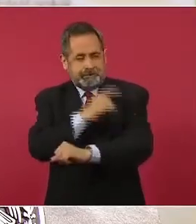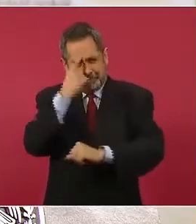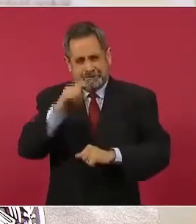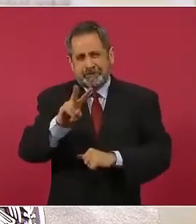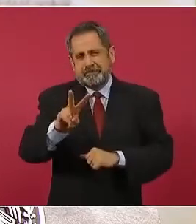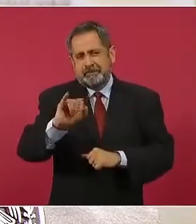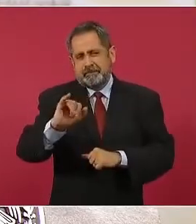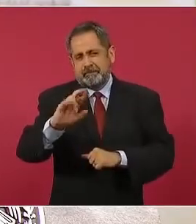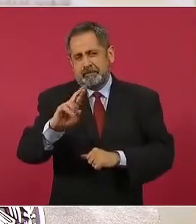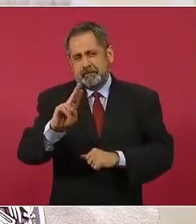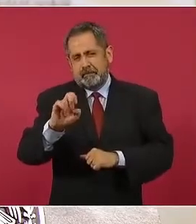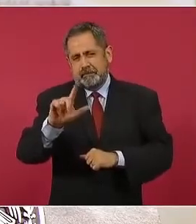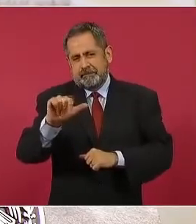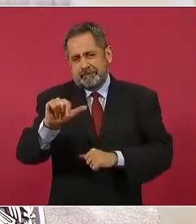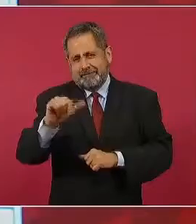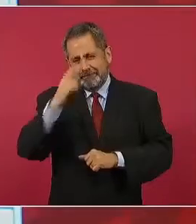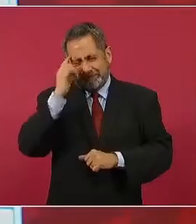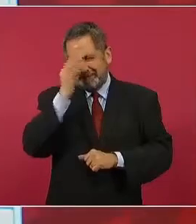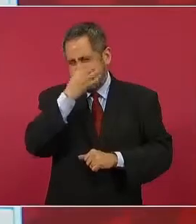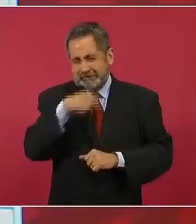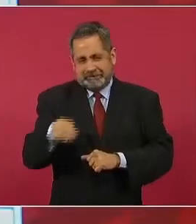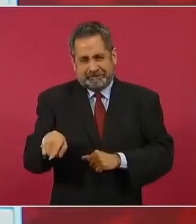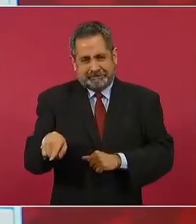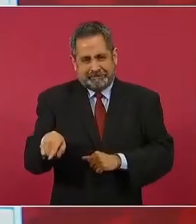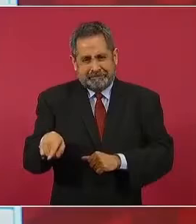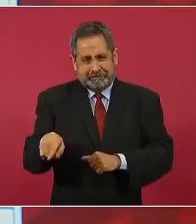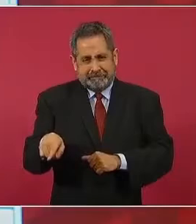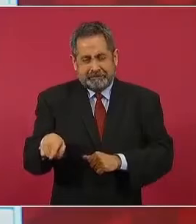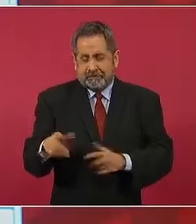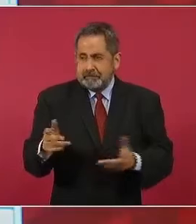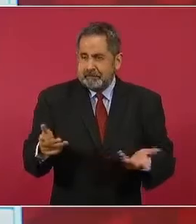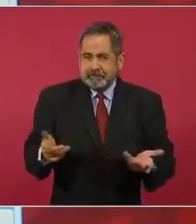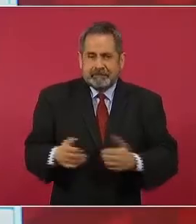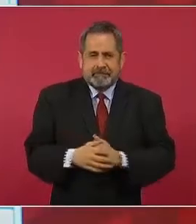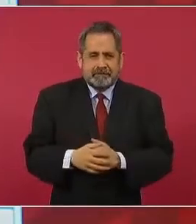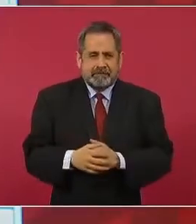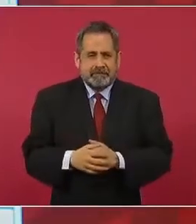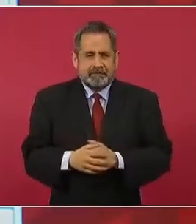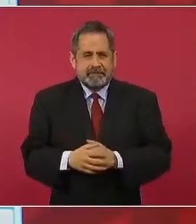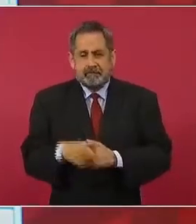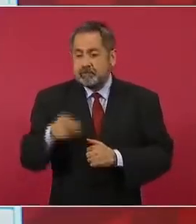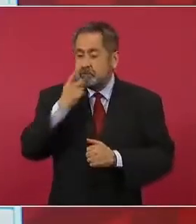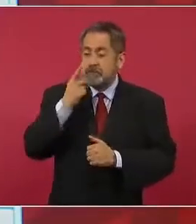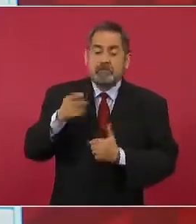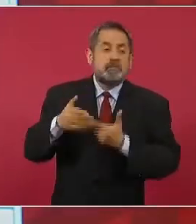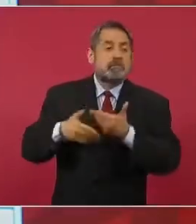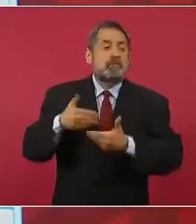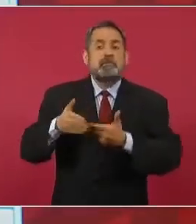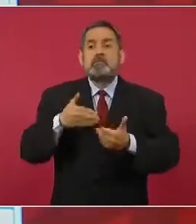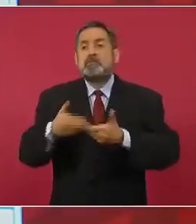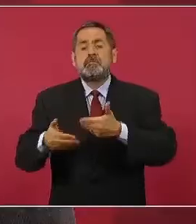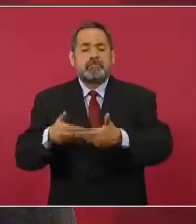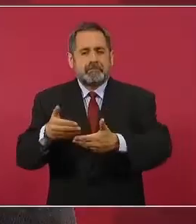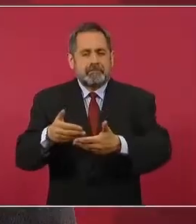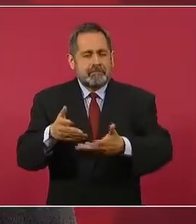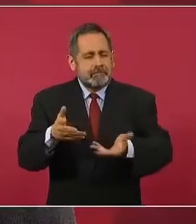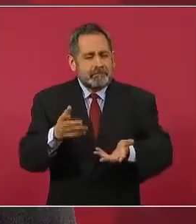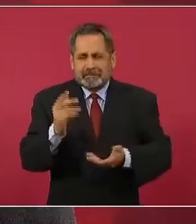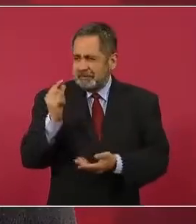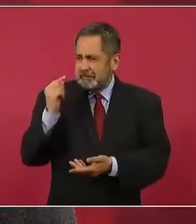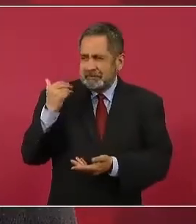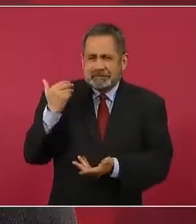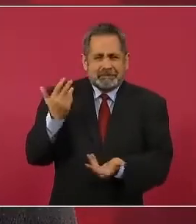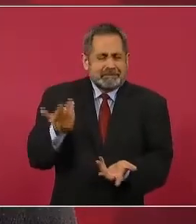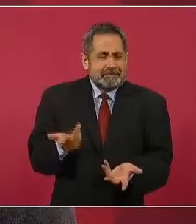Y ya para la independencia, después de 3 siglos, la población de México era de la